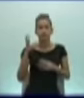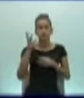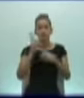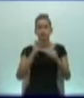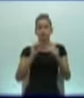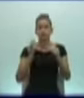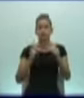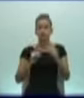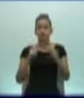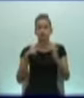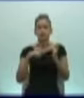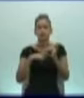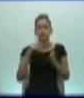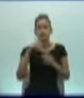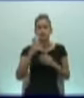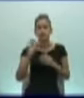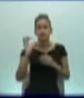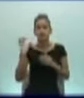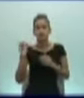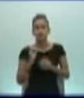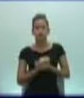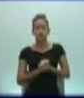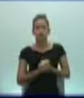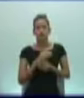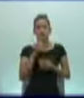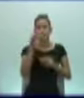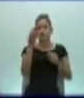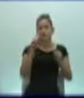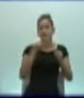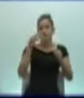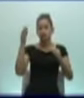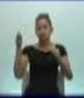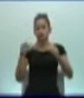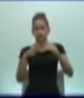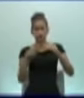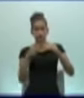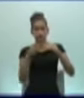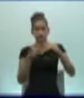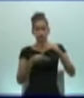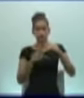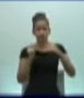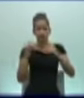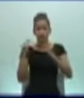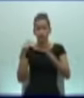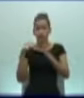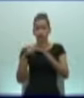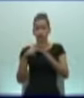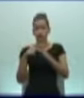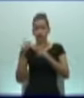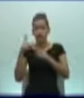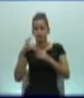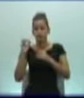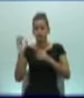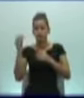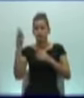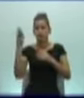multiplicada por 100, simplificamos cruzado porque es la simplificación que tenemos. 20 entre 20 es igual a